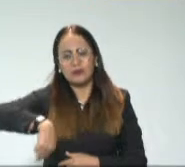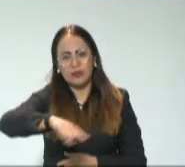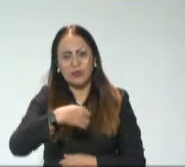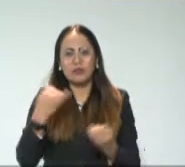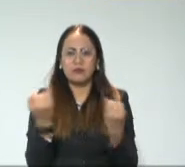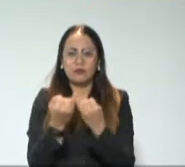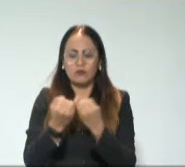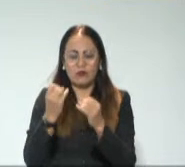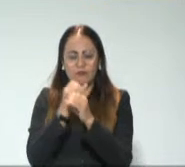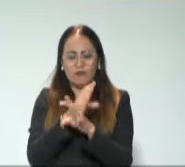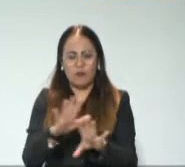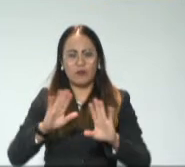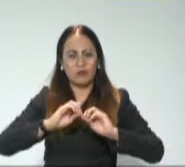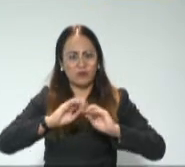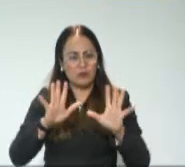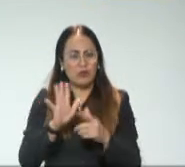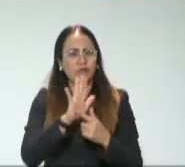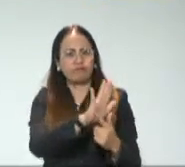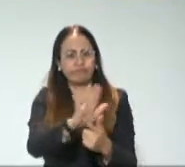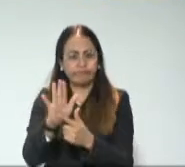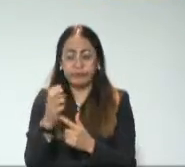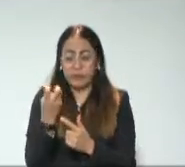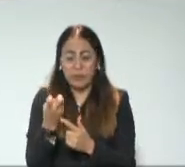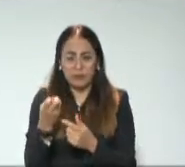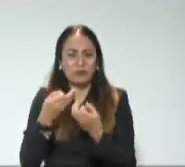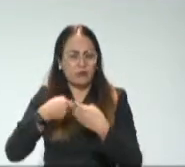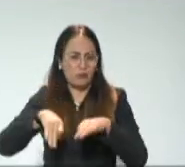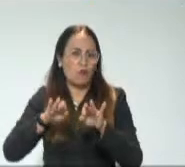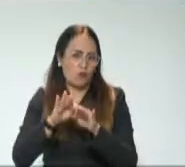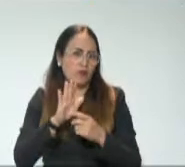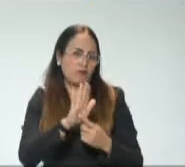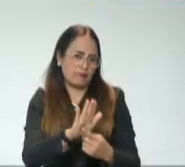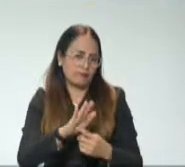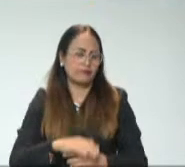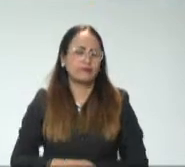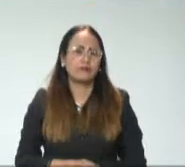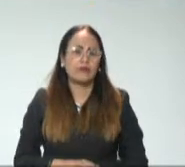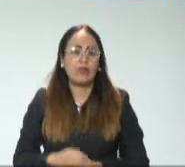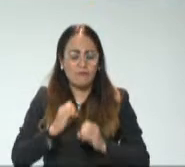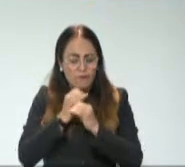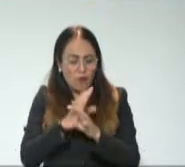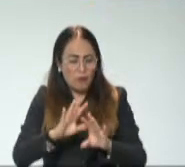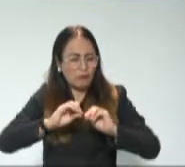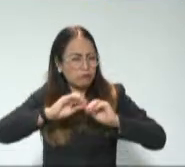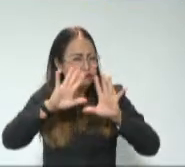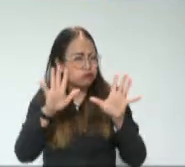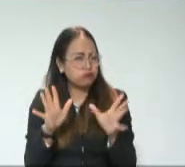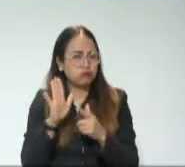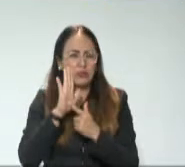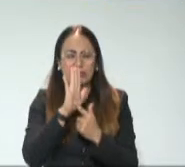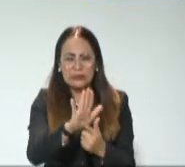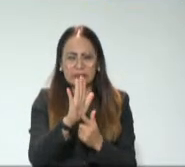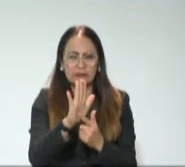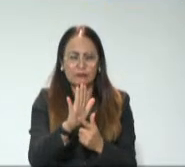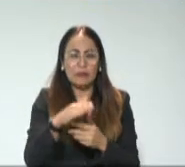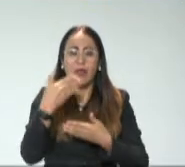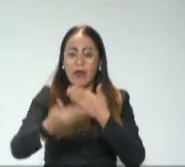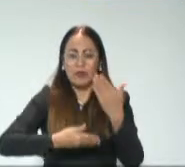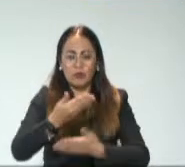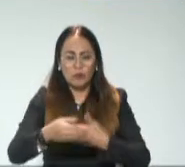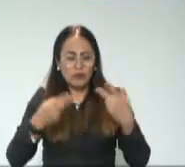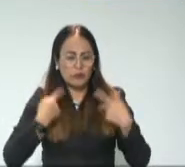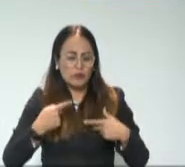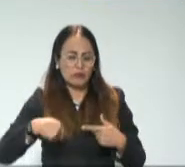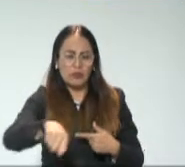transparencia juega un rol fundamental en esto cuanto mayor transparencia exista entonces mayor será el impacto en el